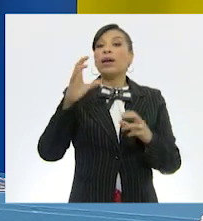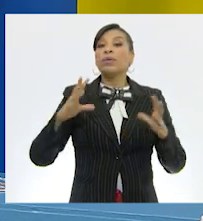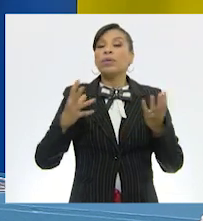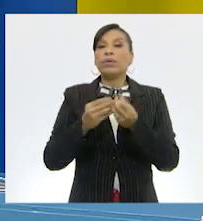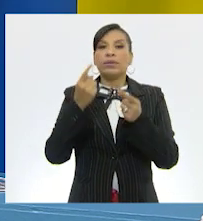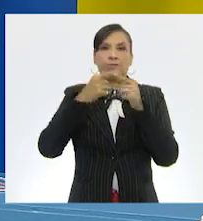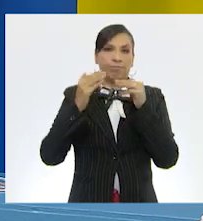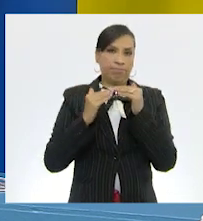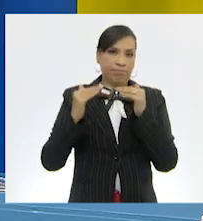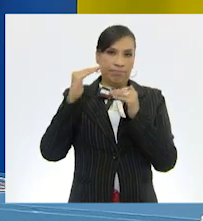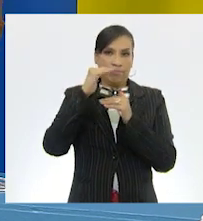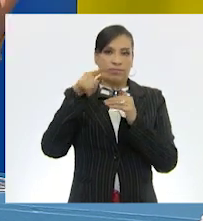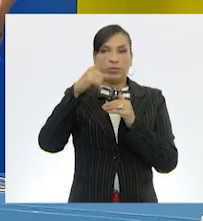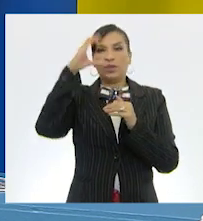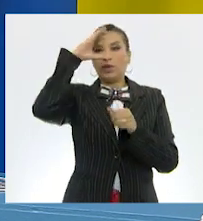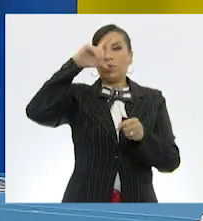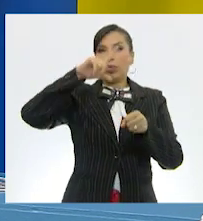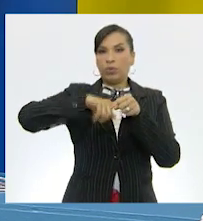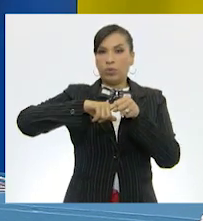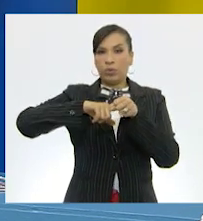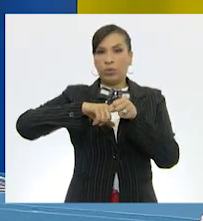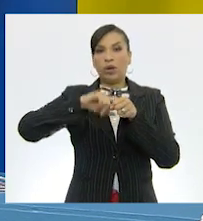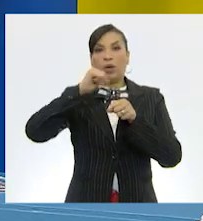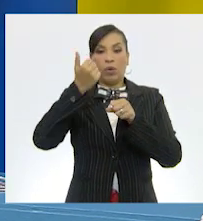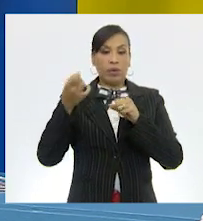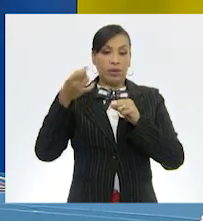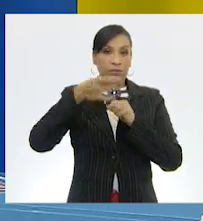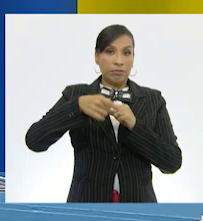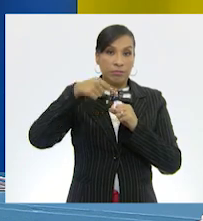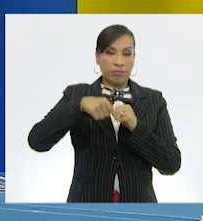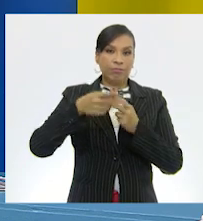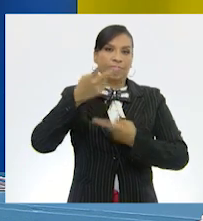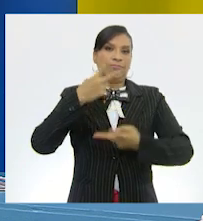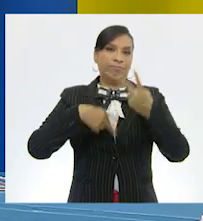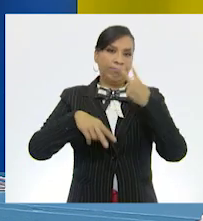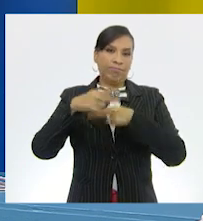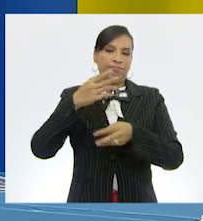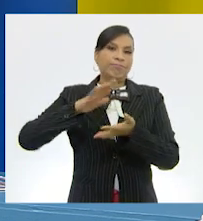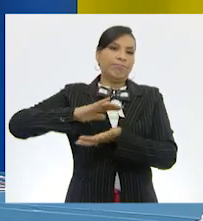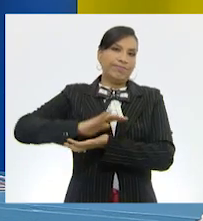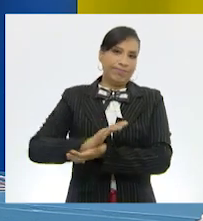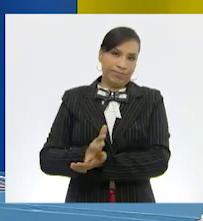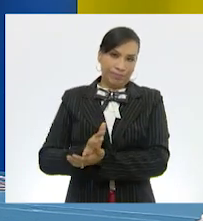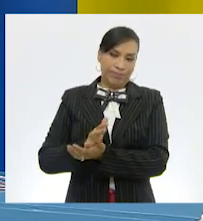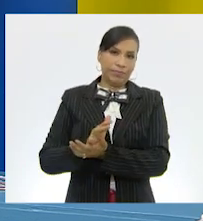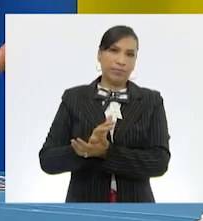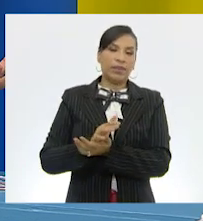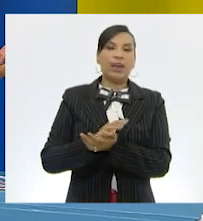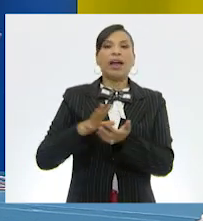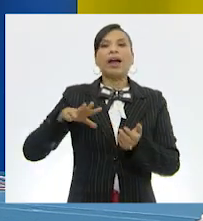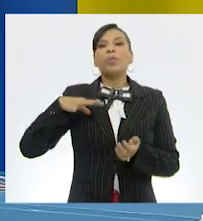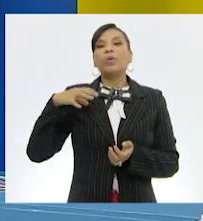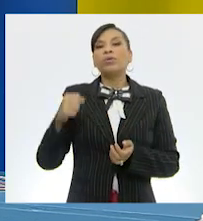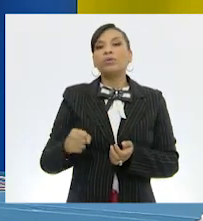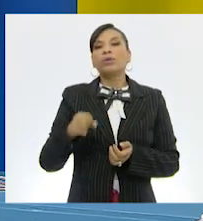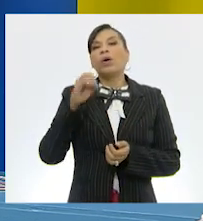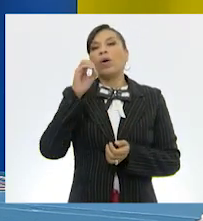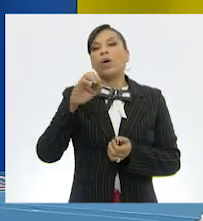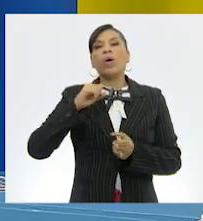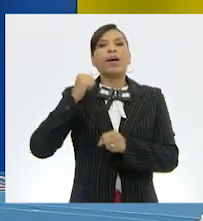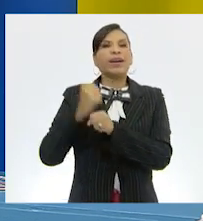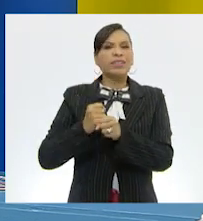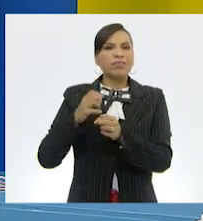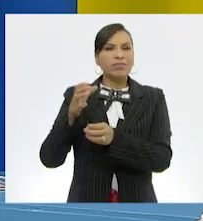la superioridad de una cultura sobre otra, surgen la discriminación, el abuso o la